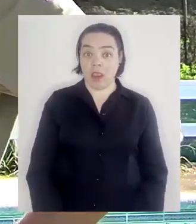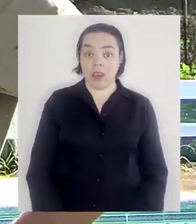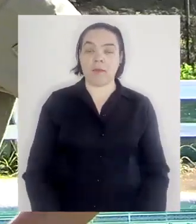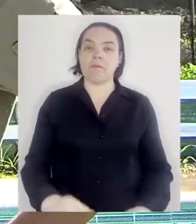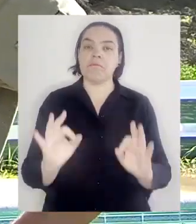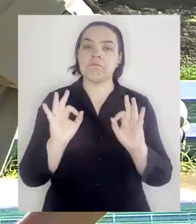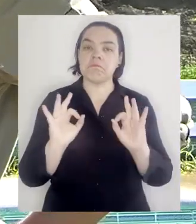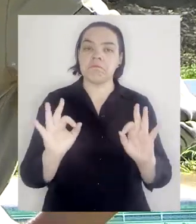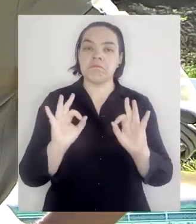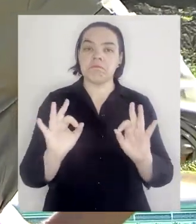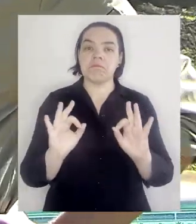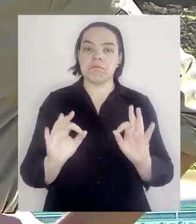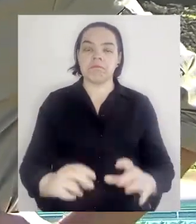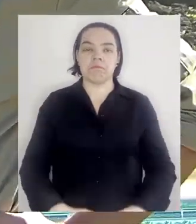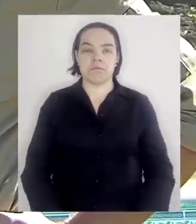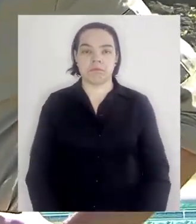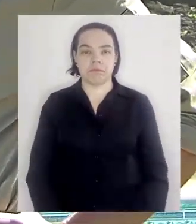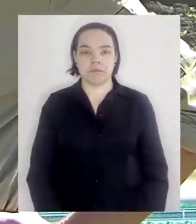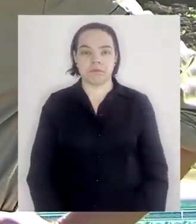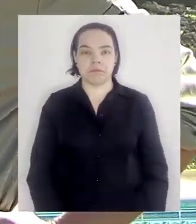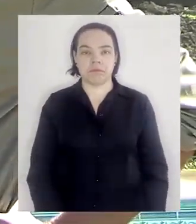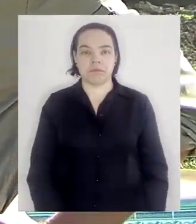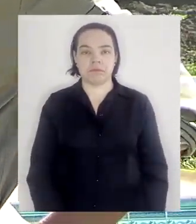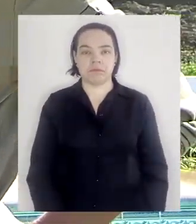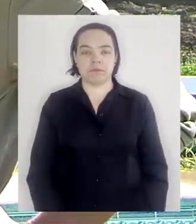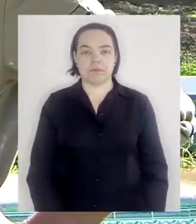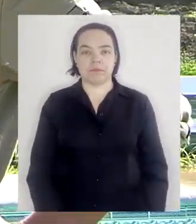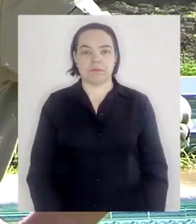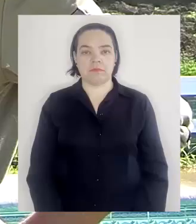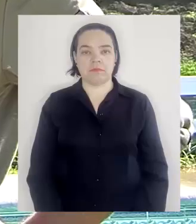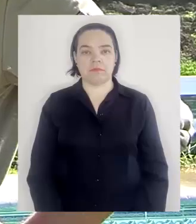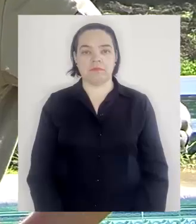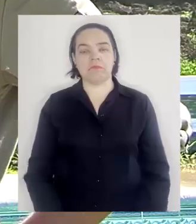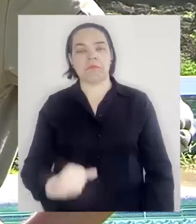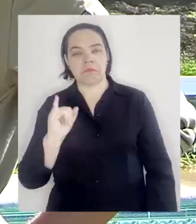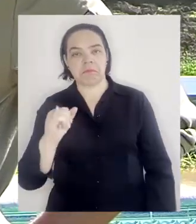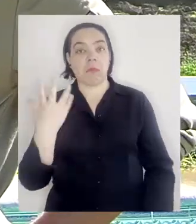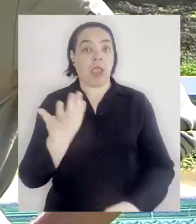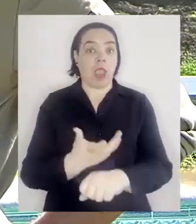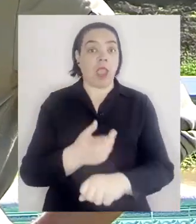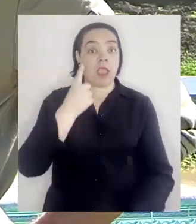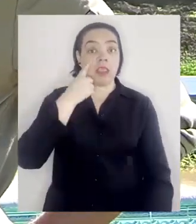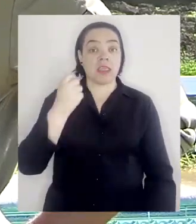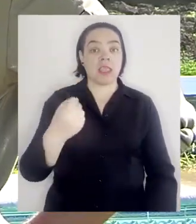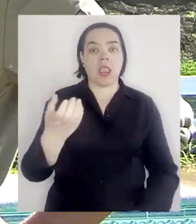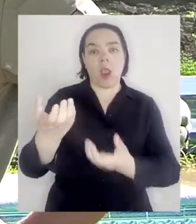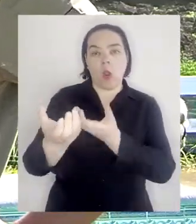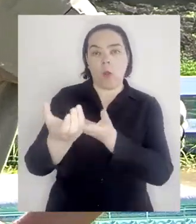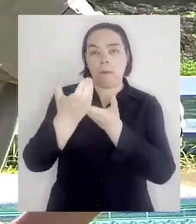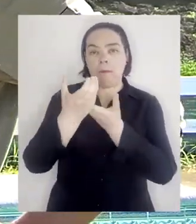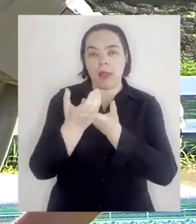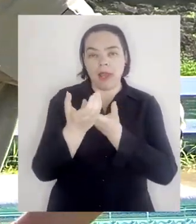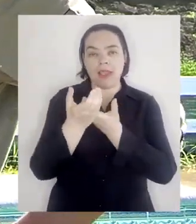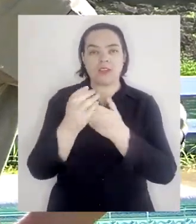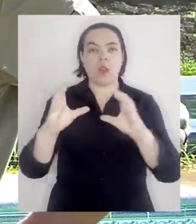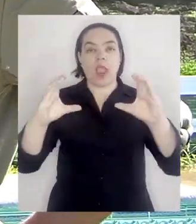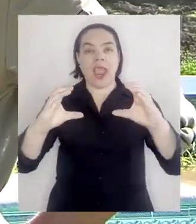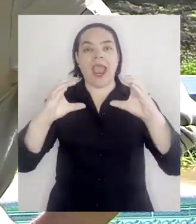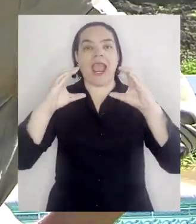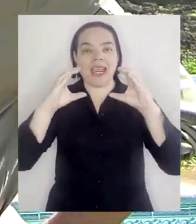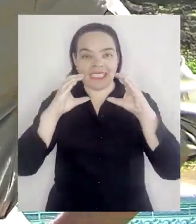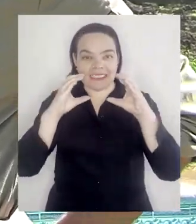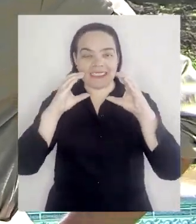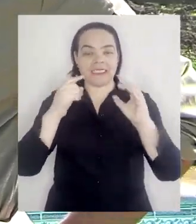Sí. Se llama Mardi Gras. Bueno, y ahora todos sacan un nombre. El día del completo, el día del churrasco, el día